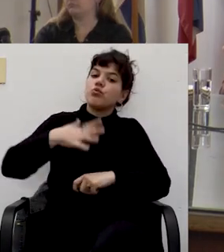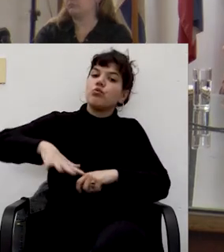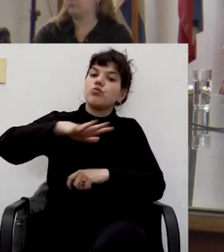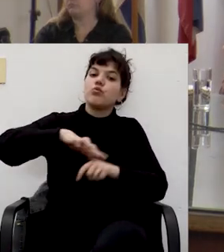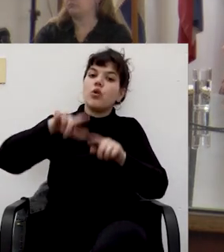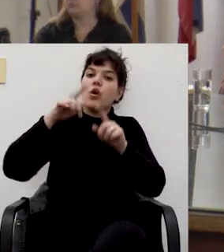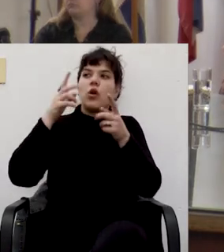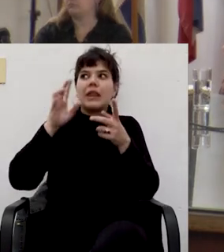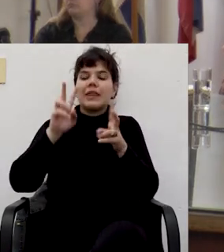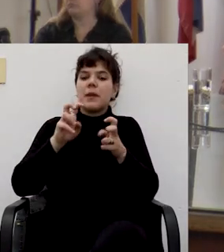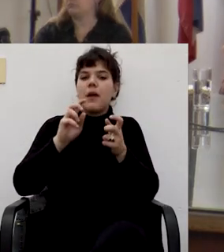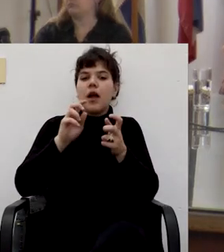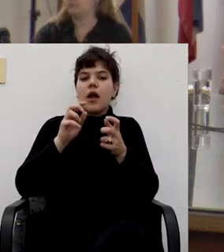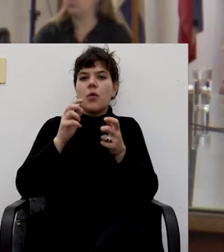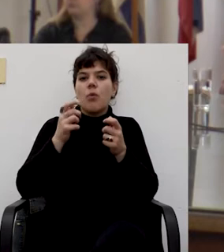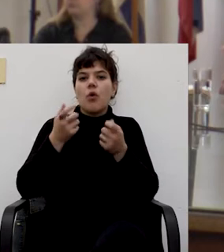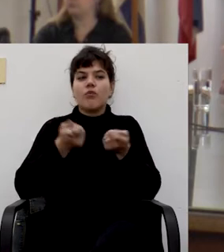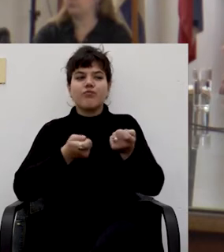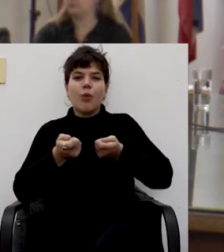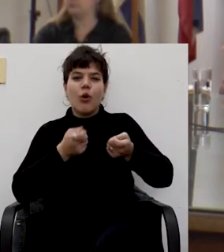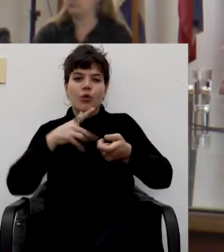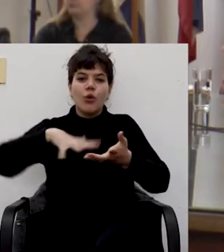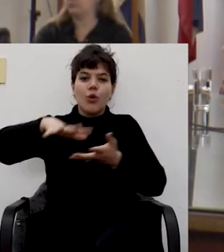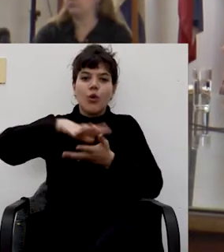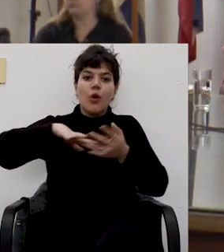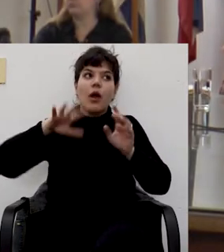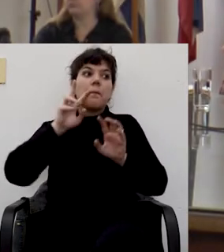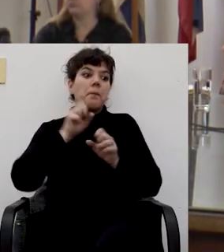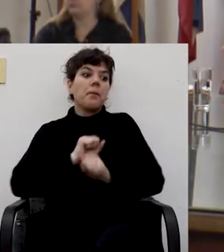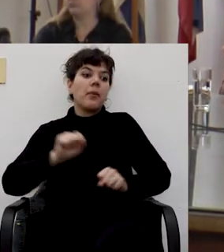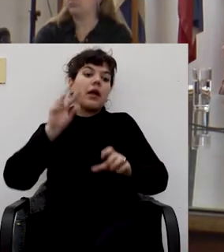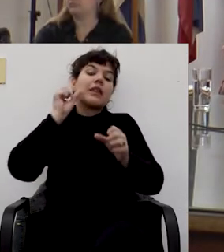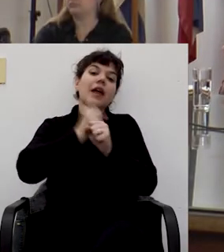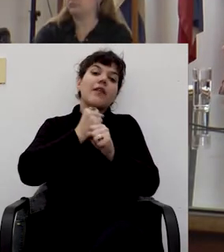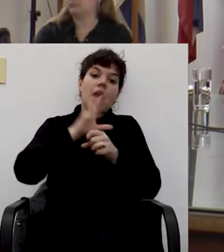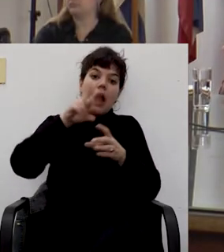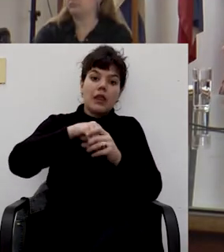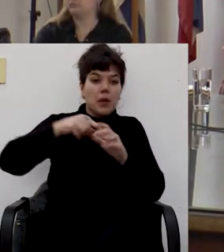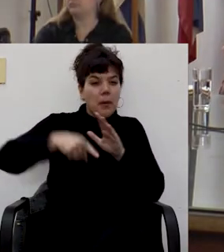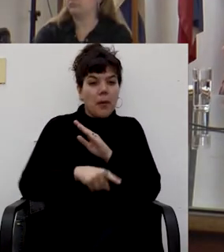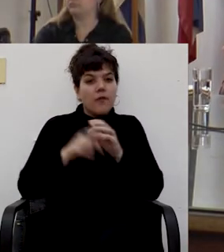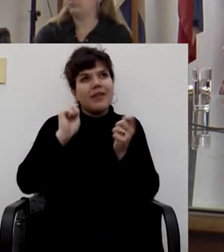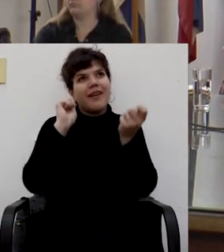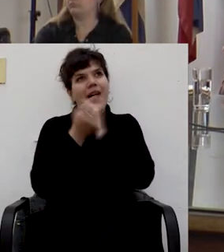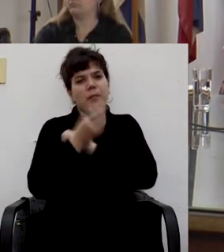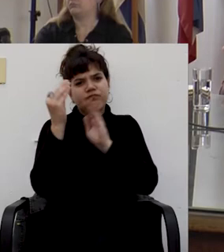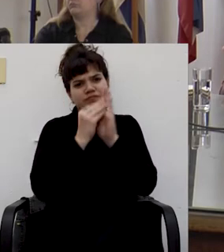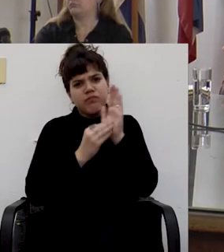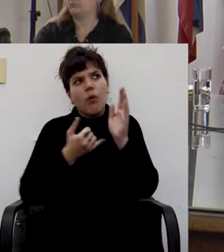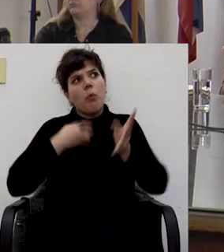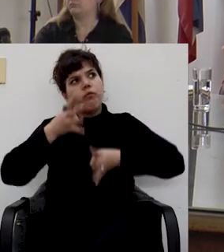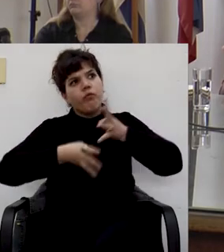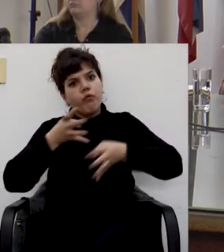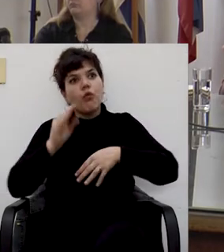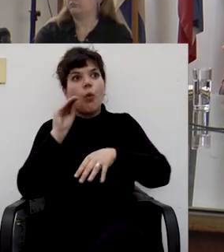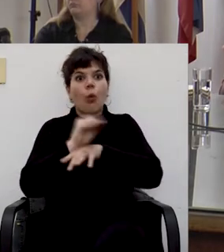transversalidad también tiene que ver con trabajar hacia la interna de la organización y cambiar la estructura y el funcionamiento, la cultura de